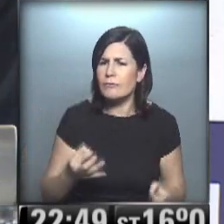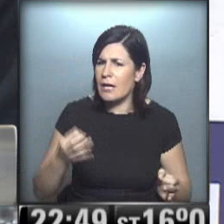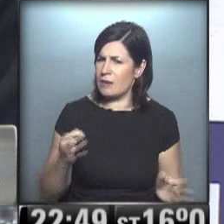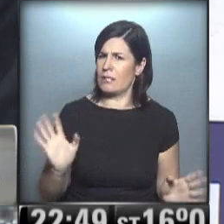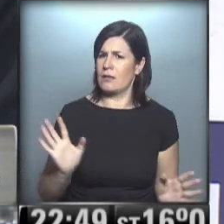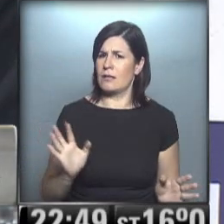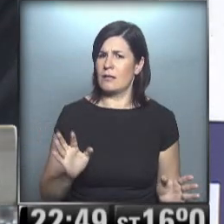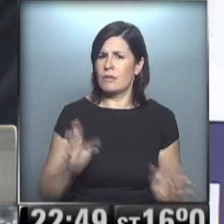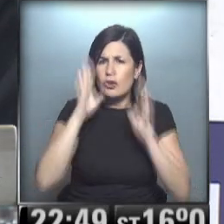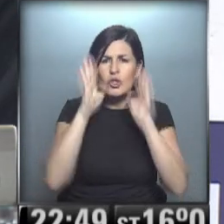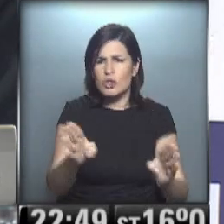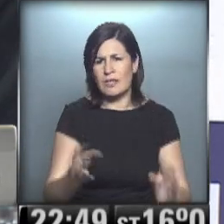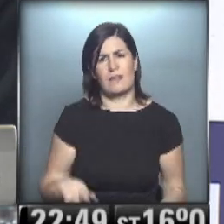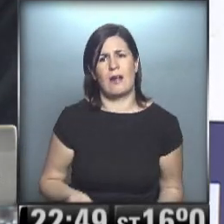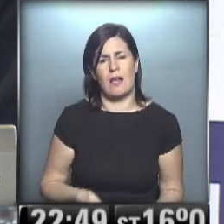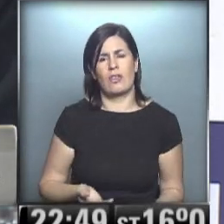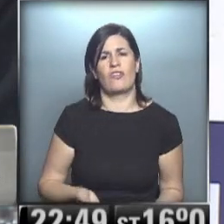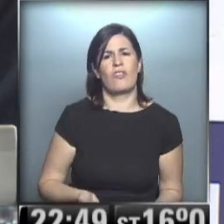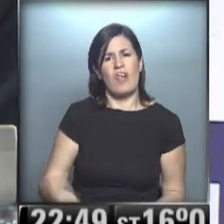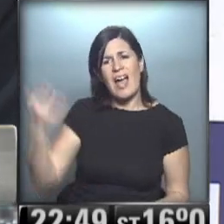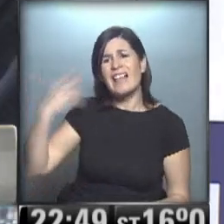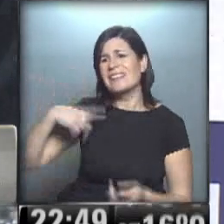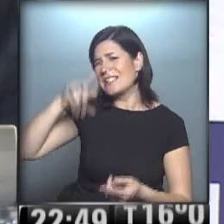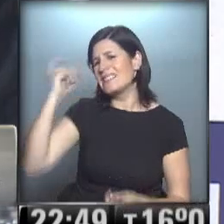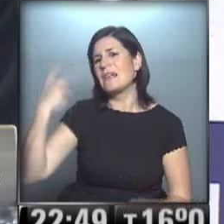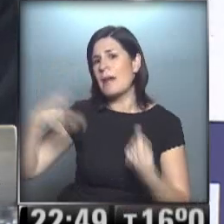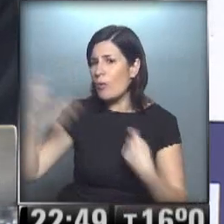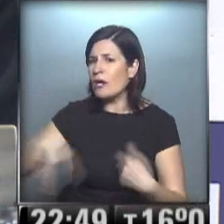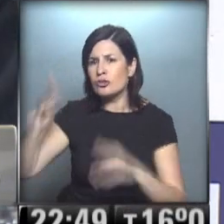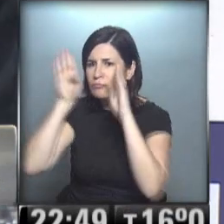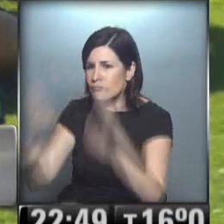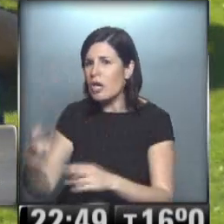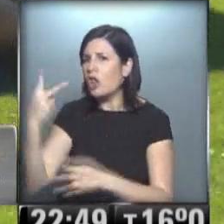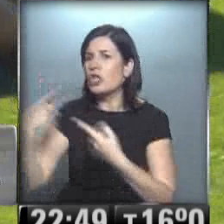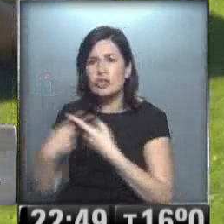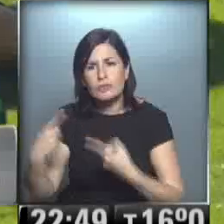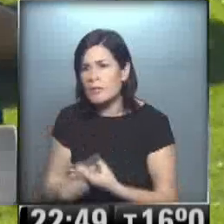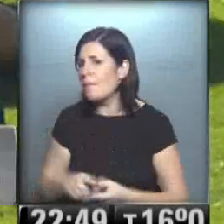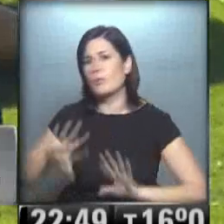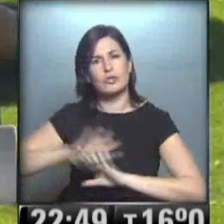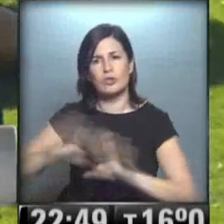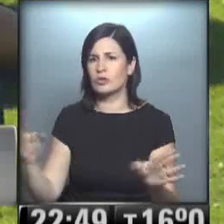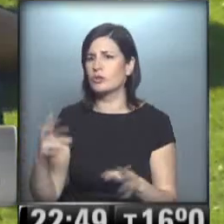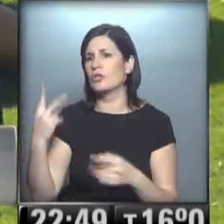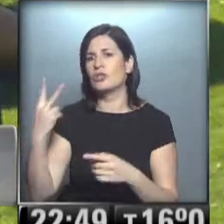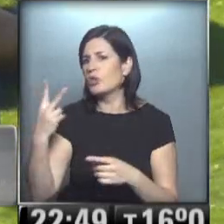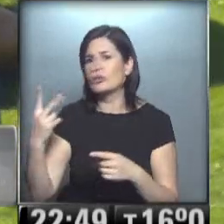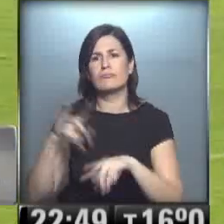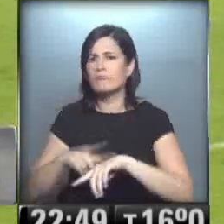de hacer lo que hicimos allá, reducir toda nuestra energía en los 90 minutos de fútbol que tenemos que